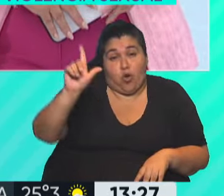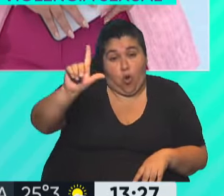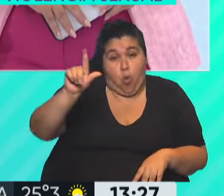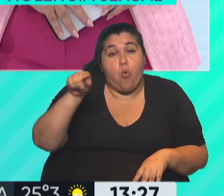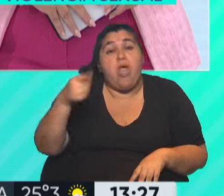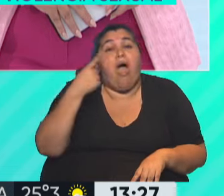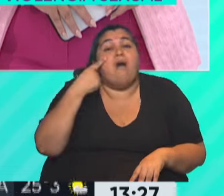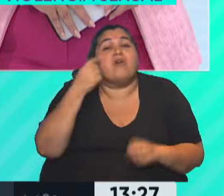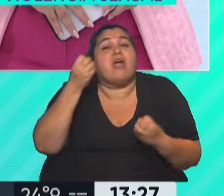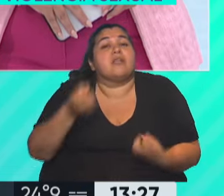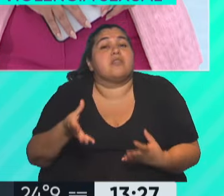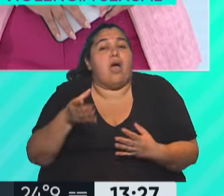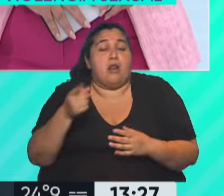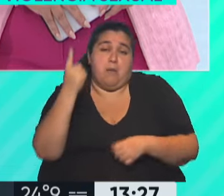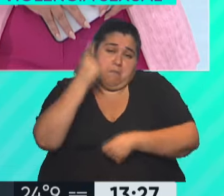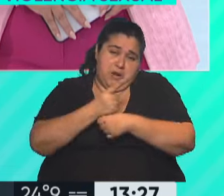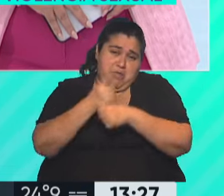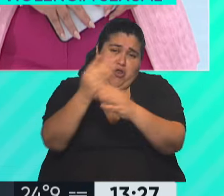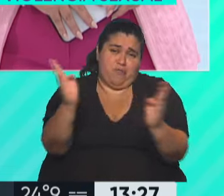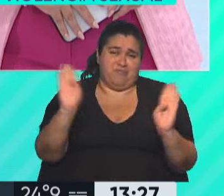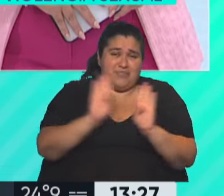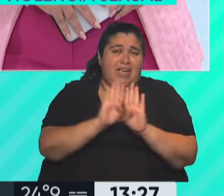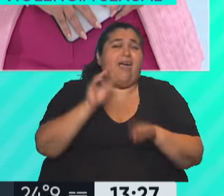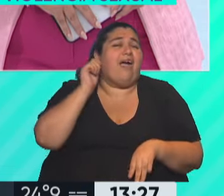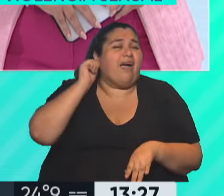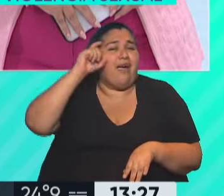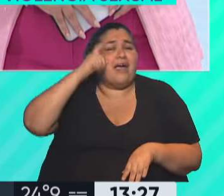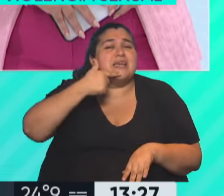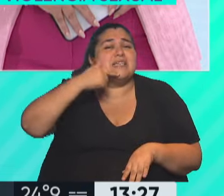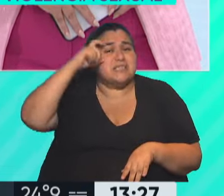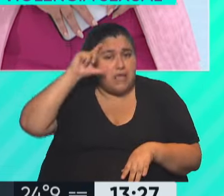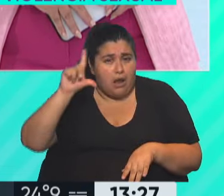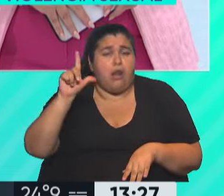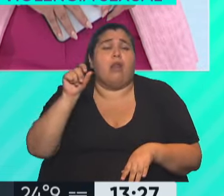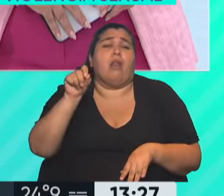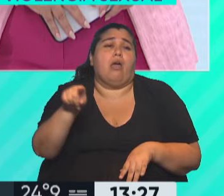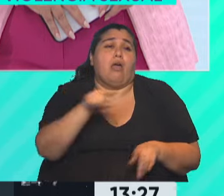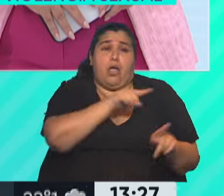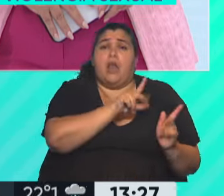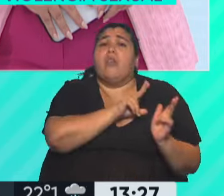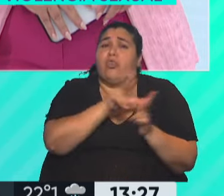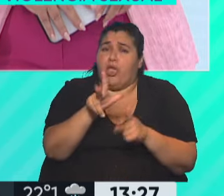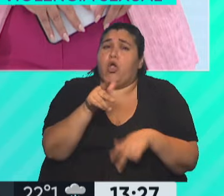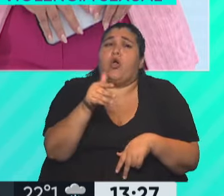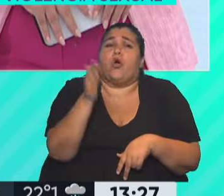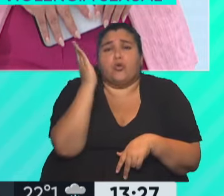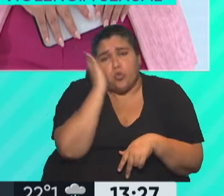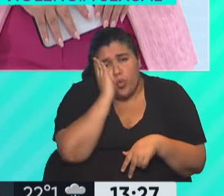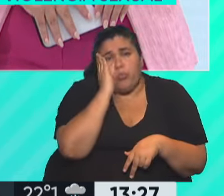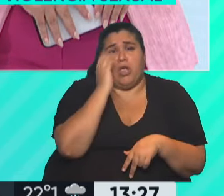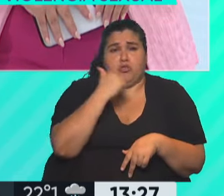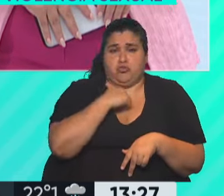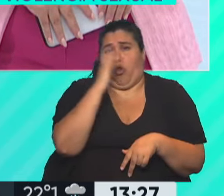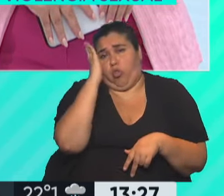luego de la Cámara Gesell, teniendo en cuenta que ella ya ha manifestado que él no hizo nada, que estuvo durmiendo, y